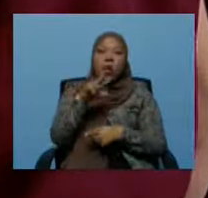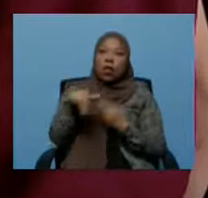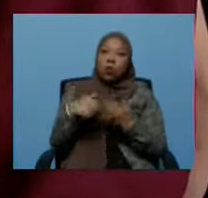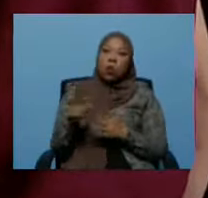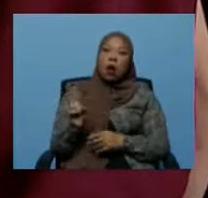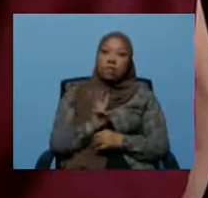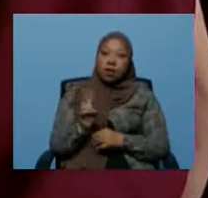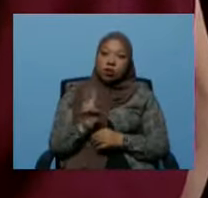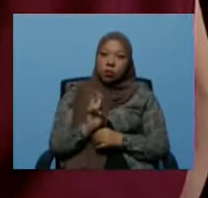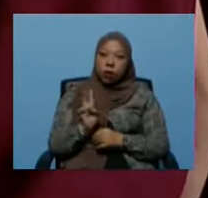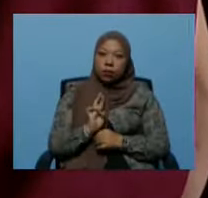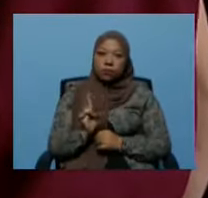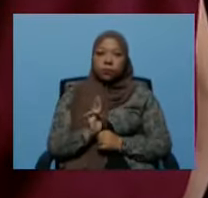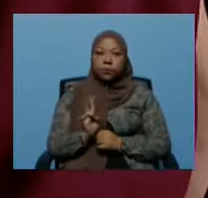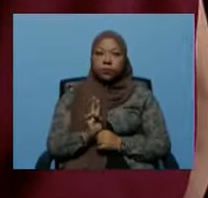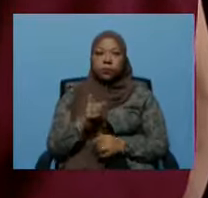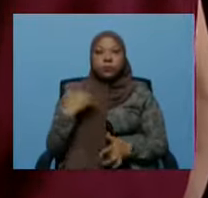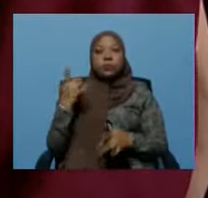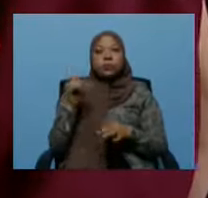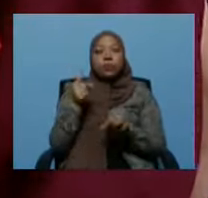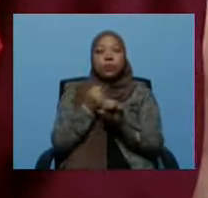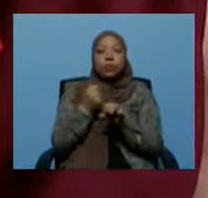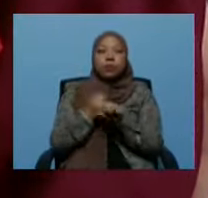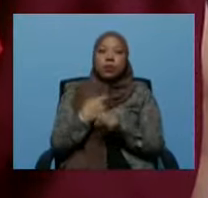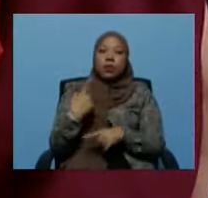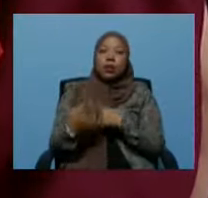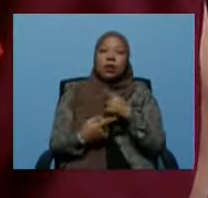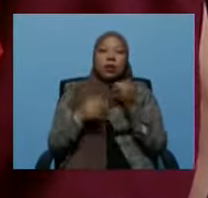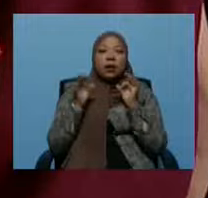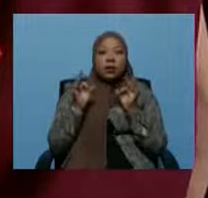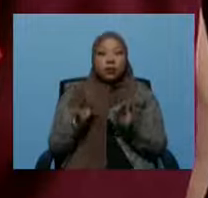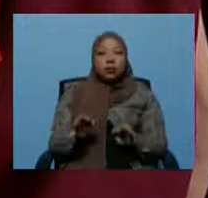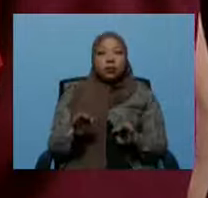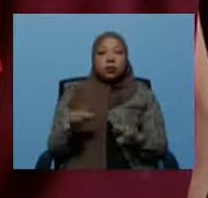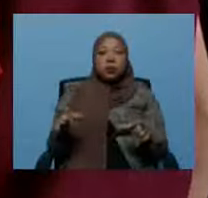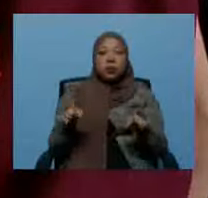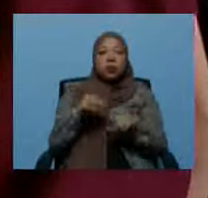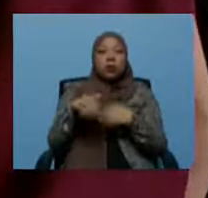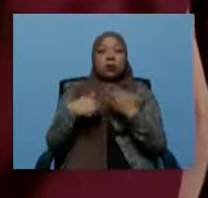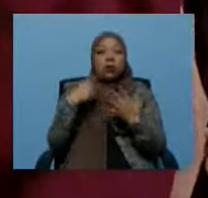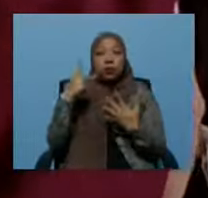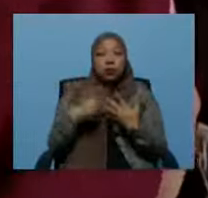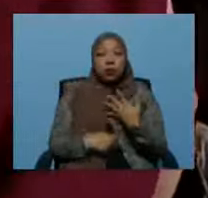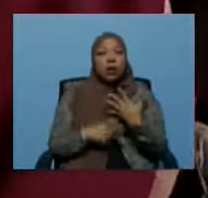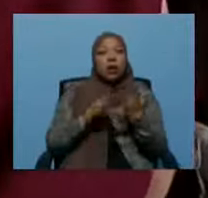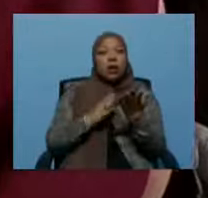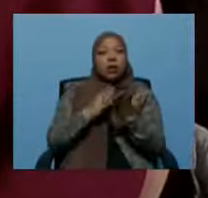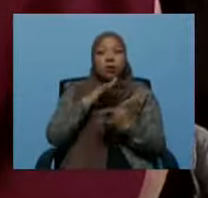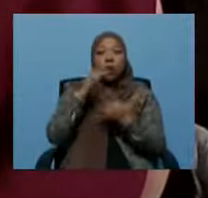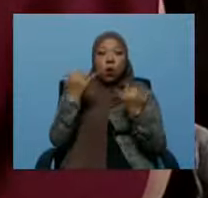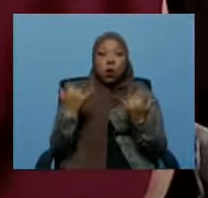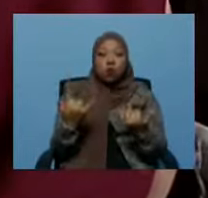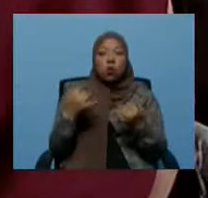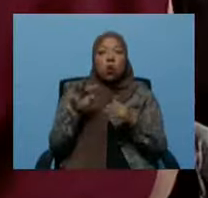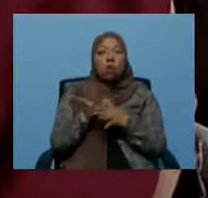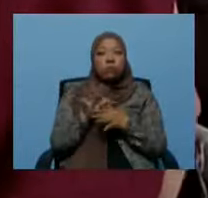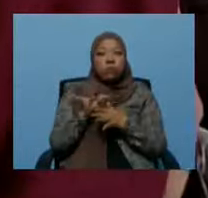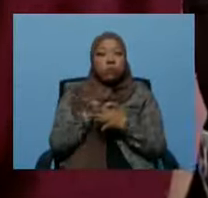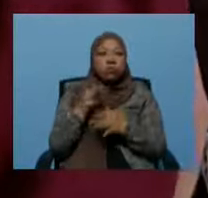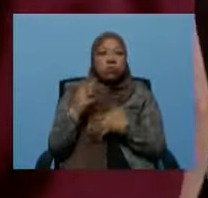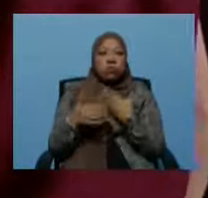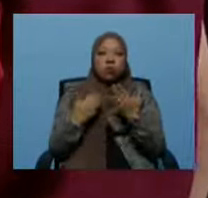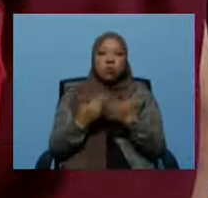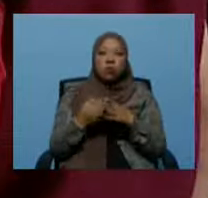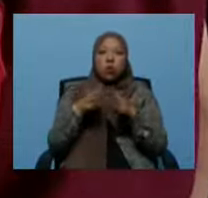territorio nacional, y que está seguro que la Guardia Nacional Bolivariana seguirá adelante cumpliendo estas funciones y, por